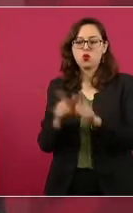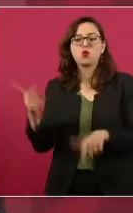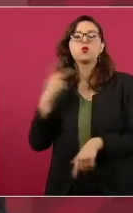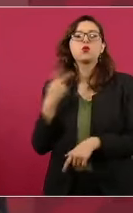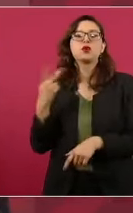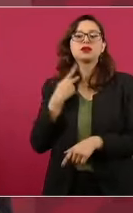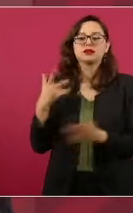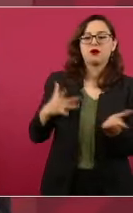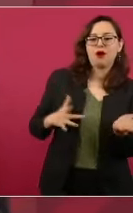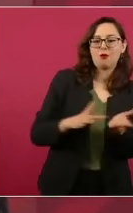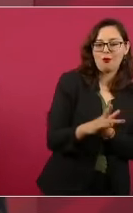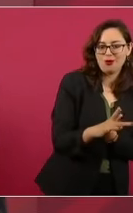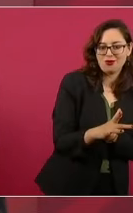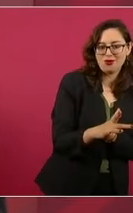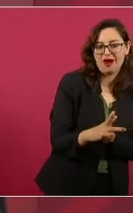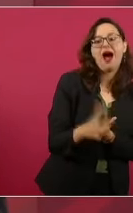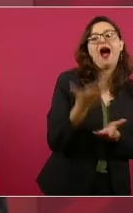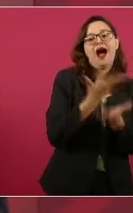en el sexenio anterior.